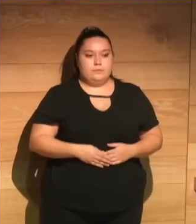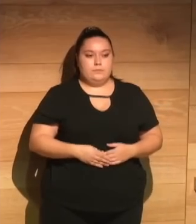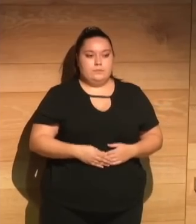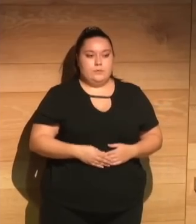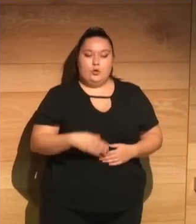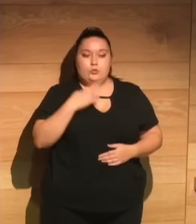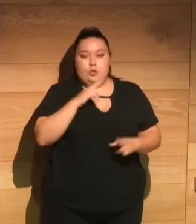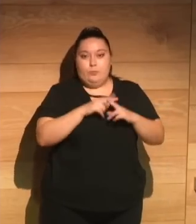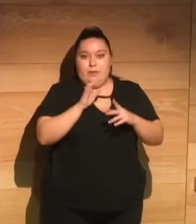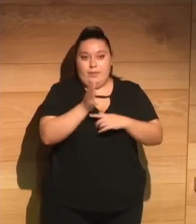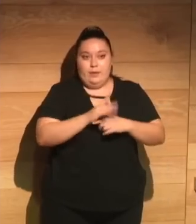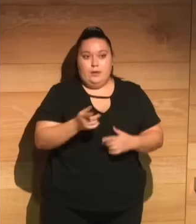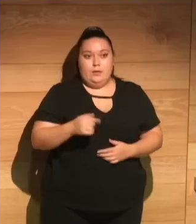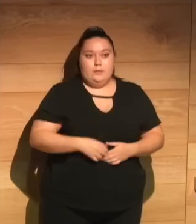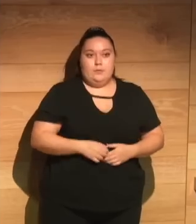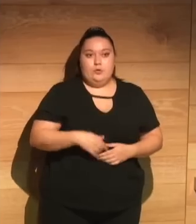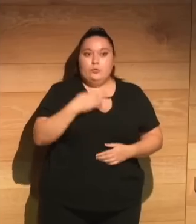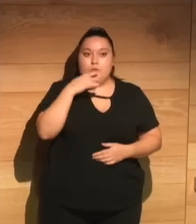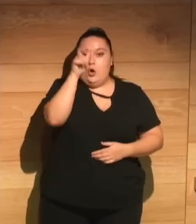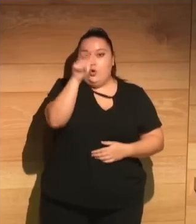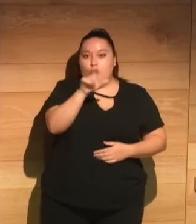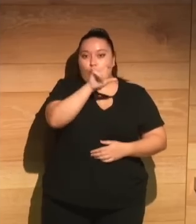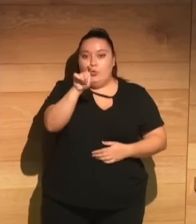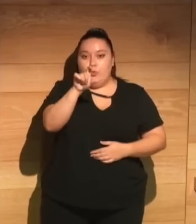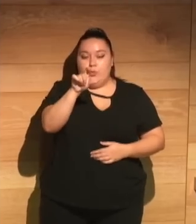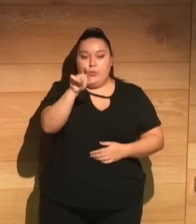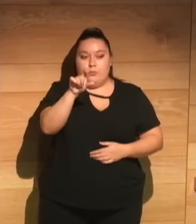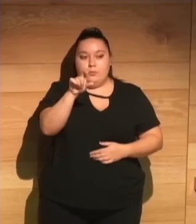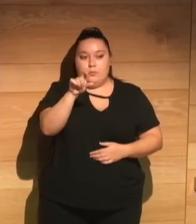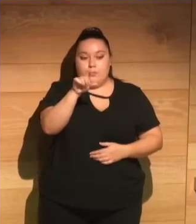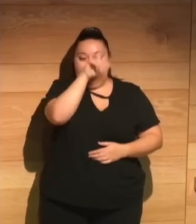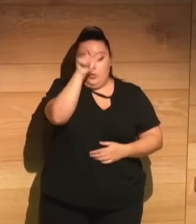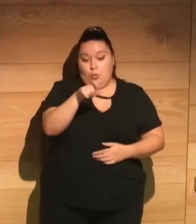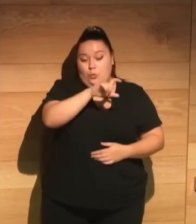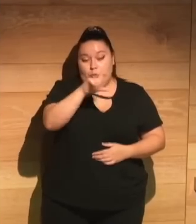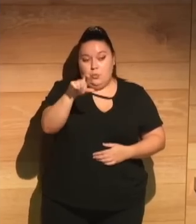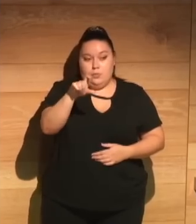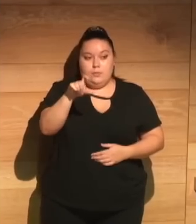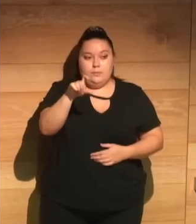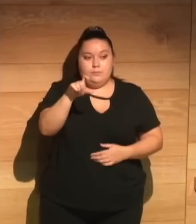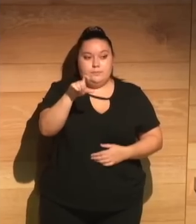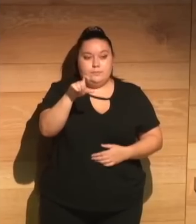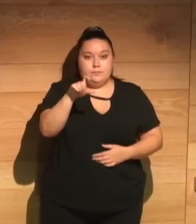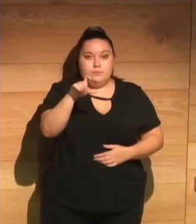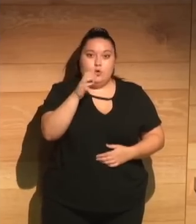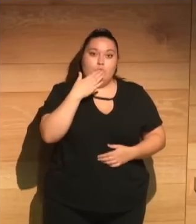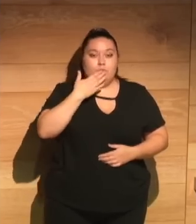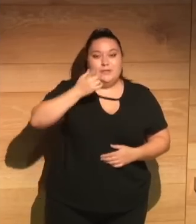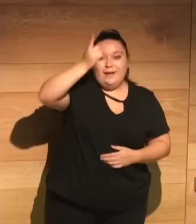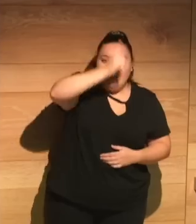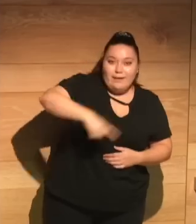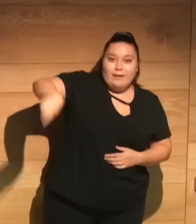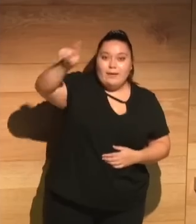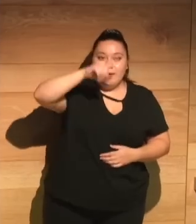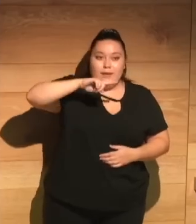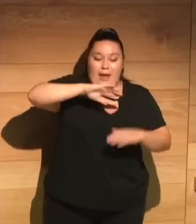nombre define, todos tenemos en la cabeza una Cruz de Malta, sí. Esas cuatro aspas similares que giran por delante de la